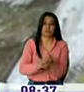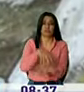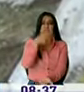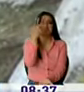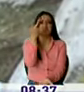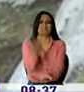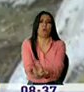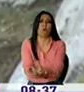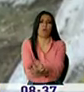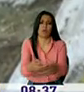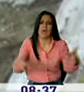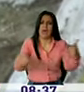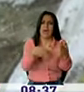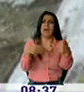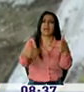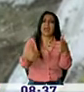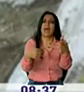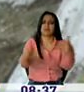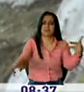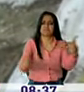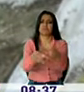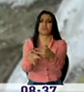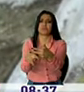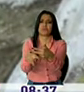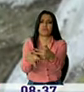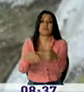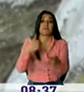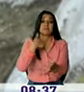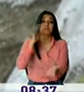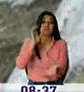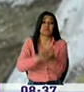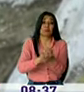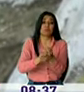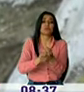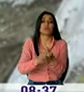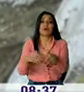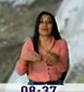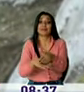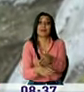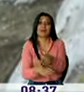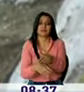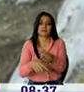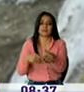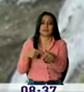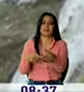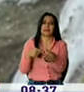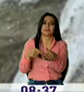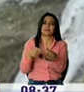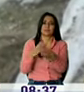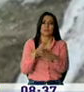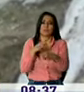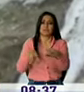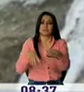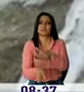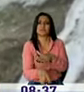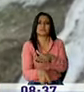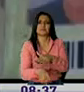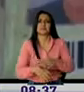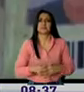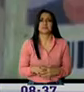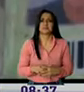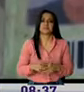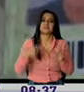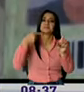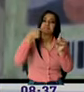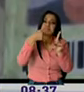de del carro. Mi esposo estaba atrás, en la trasera del bus. Ahí está. Guido Surco, de